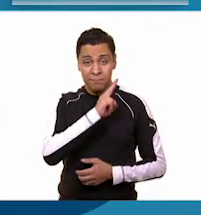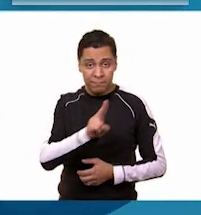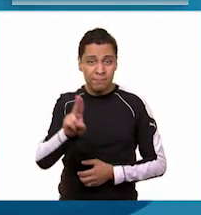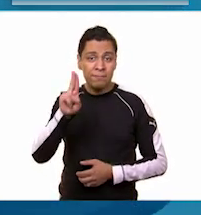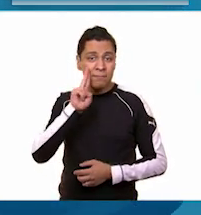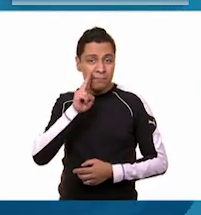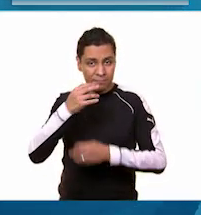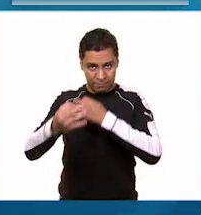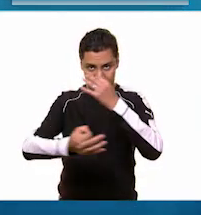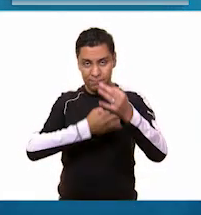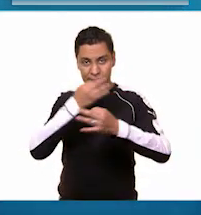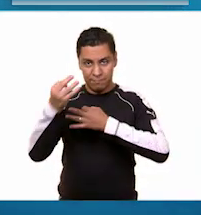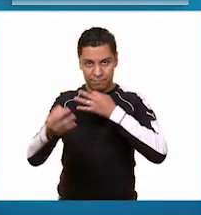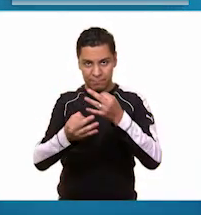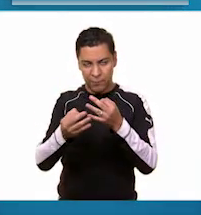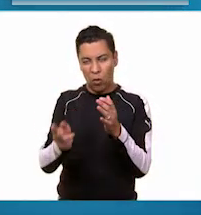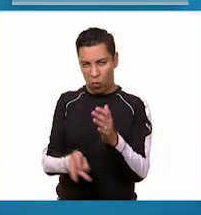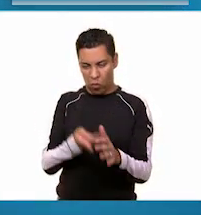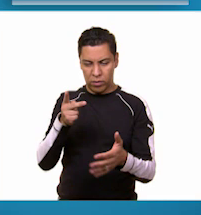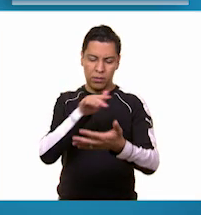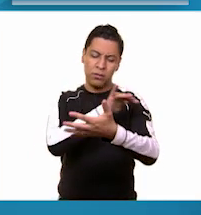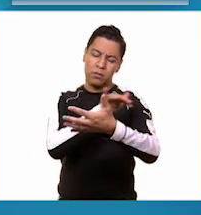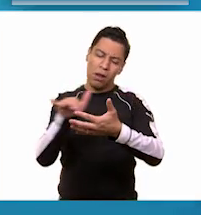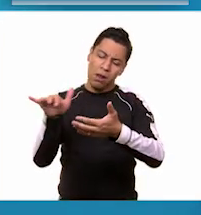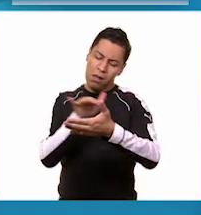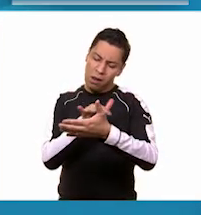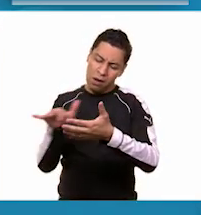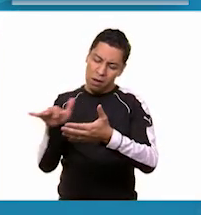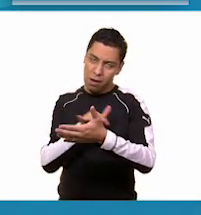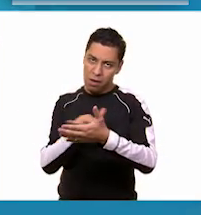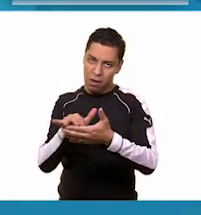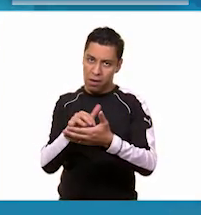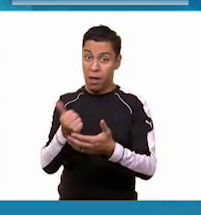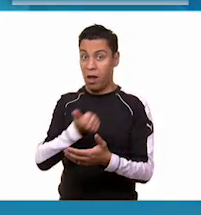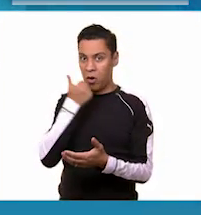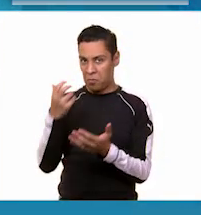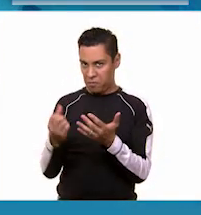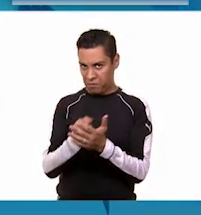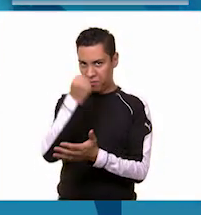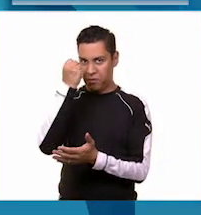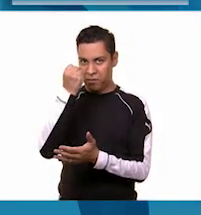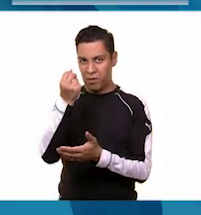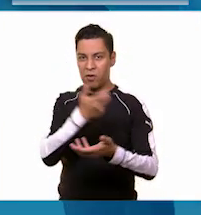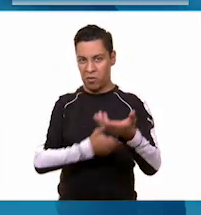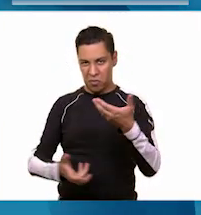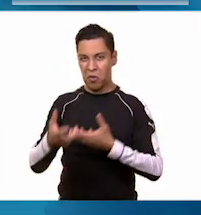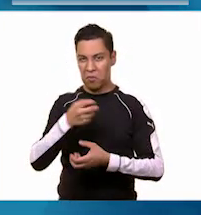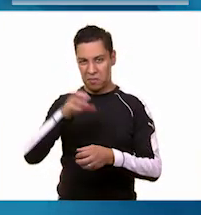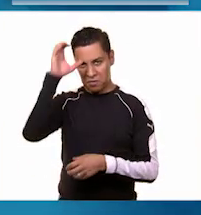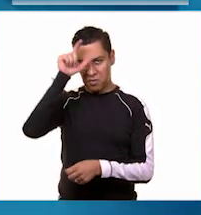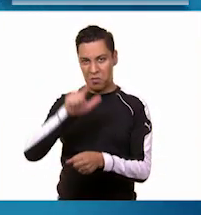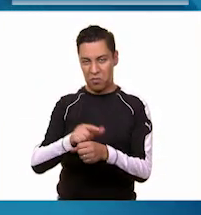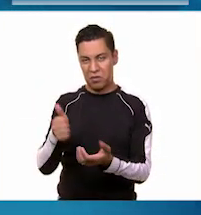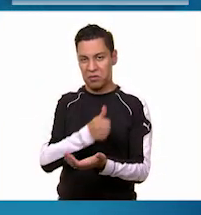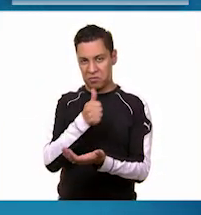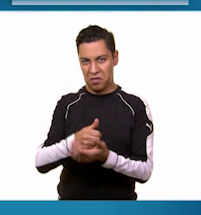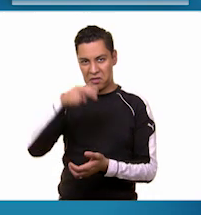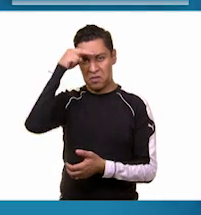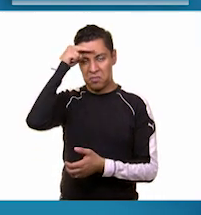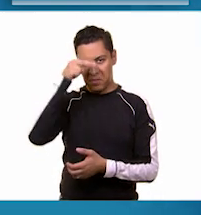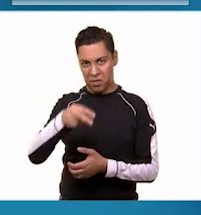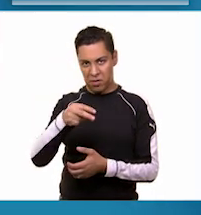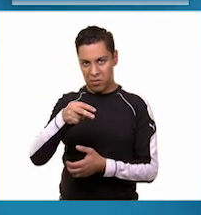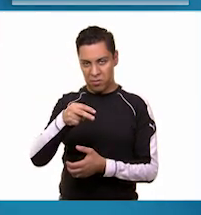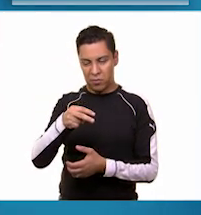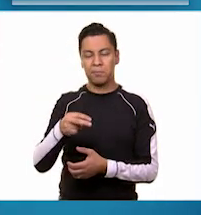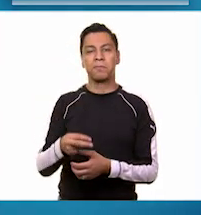periodísticas. Lee nuevamente la nota periodística. El alumno ganador asistirá a la convivencia cultural en la Ciudad de México e identifica